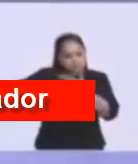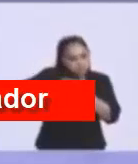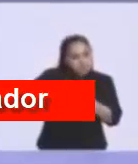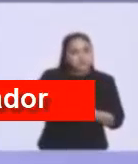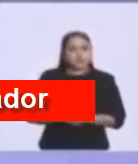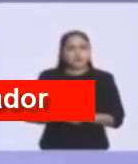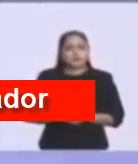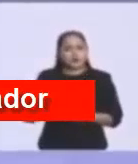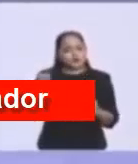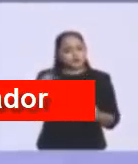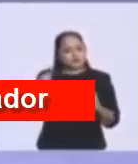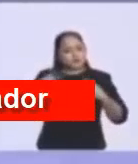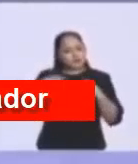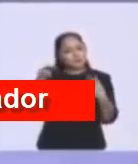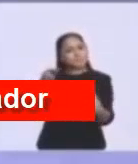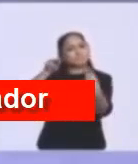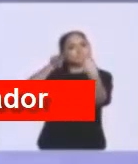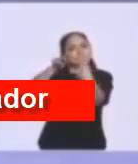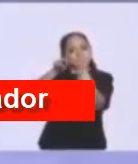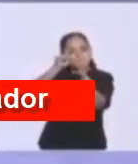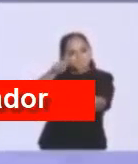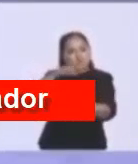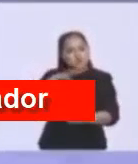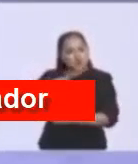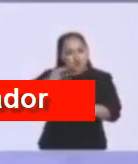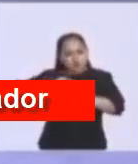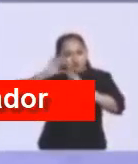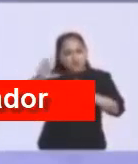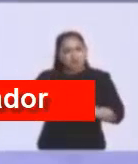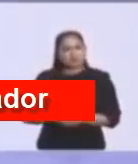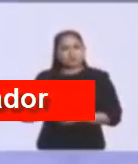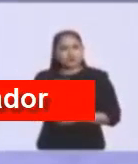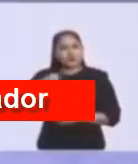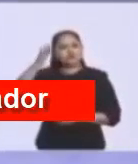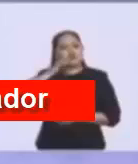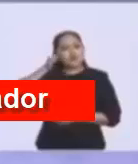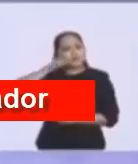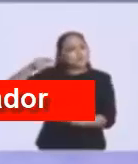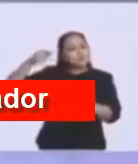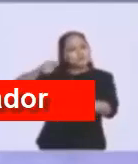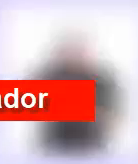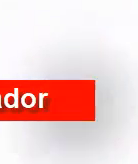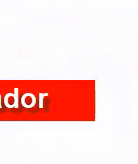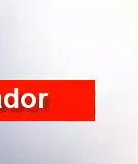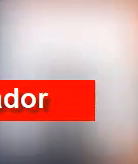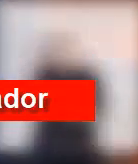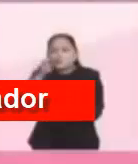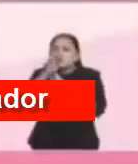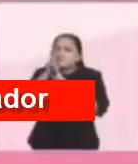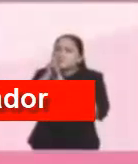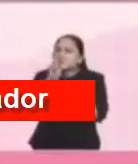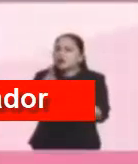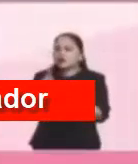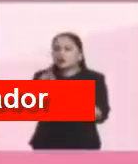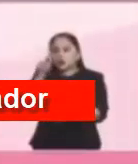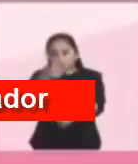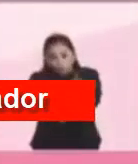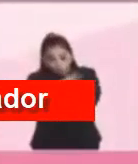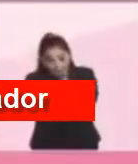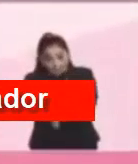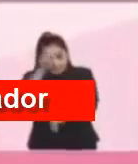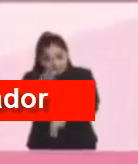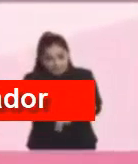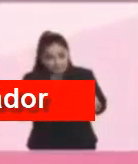o un crecimiento y un avance de México sin mujeres. Y creo que Andrés no es pico, sino es acción, ¿no? Esa es una. Y dos,